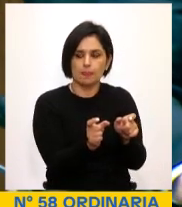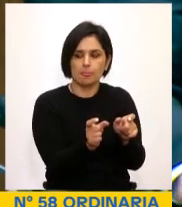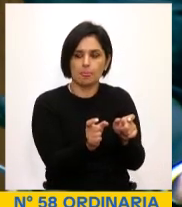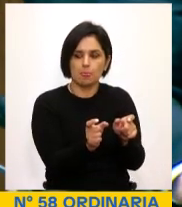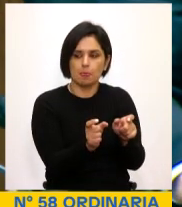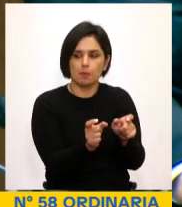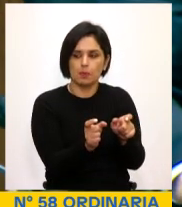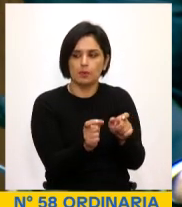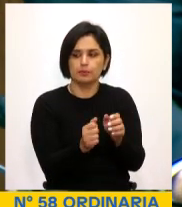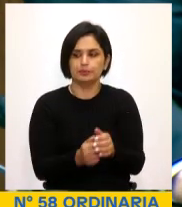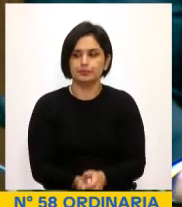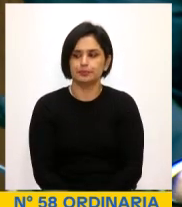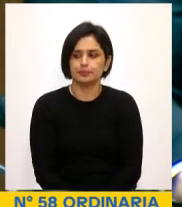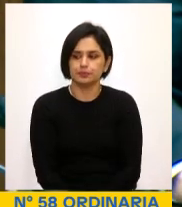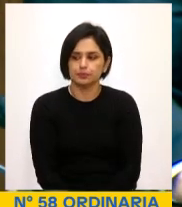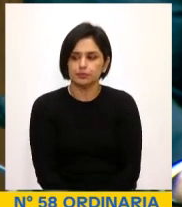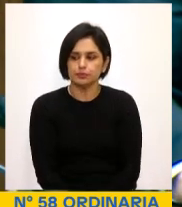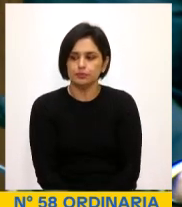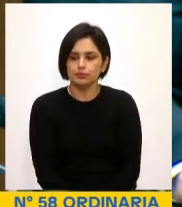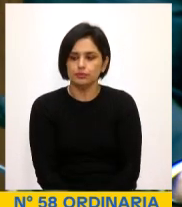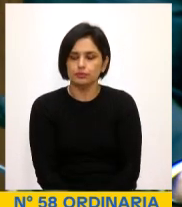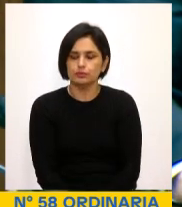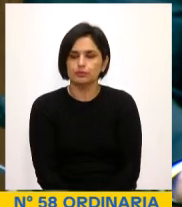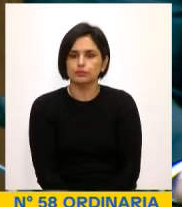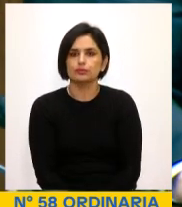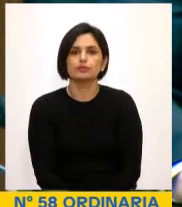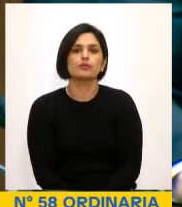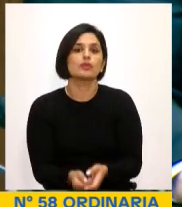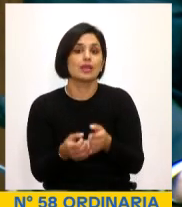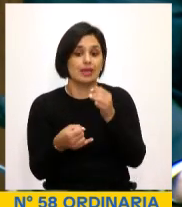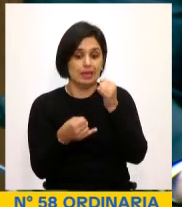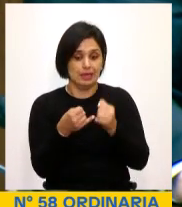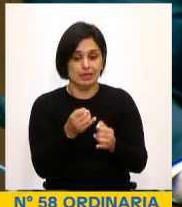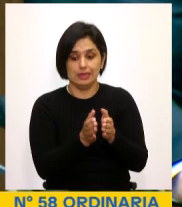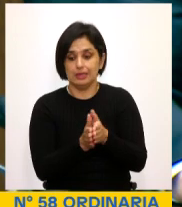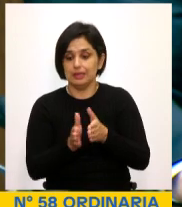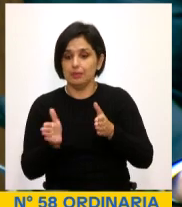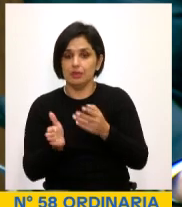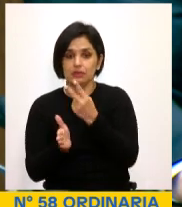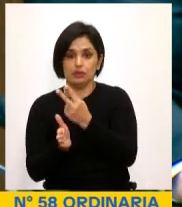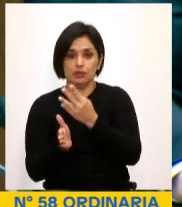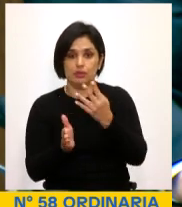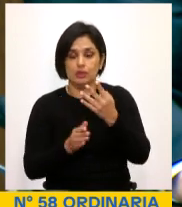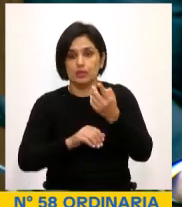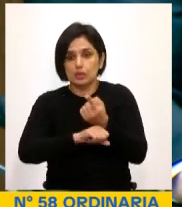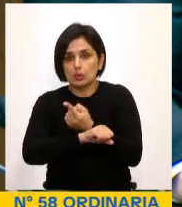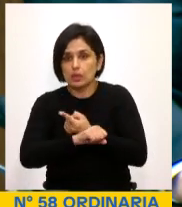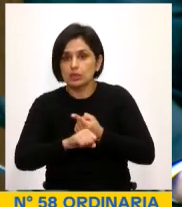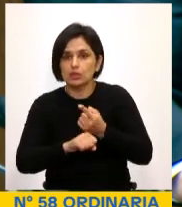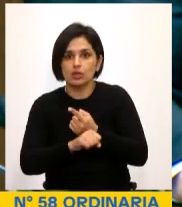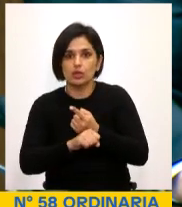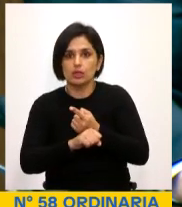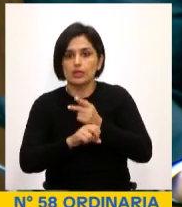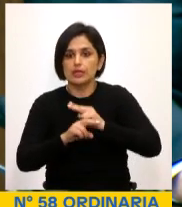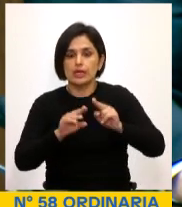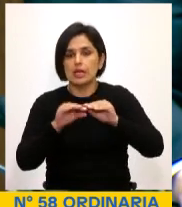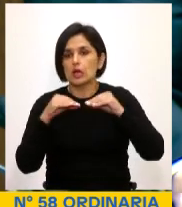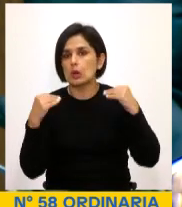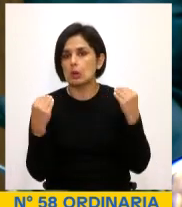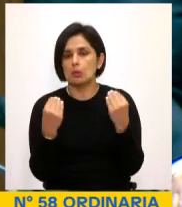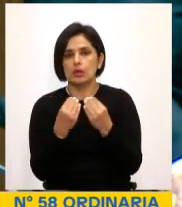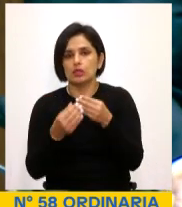desde la notificación de la resolución Dentro de este plazo de 24 horas se llevará a cabo la totalidad del proceso